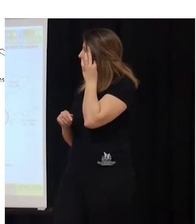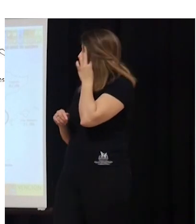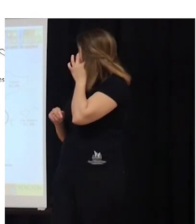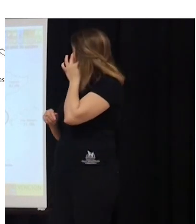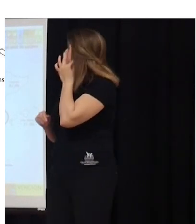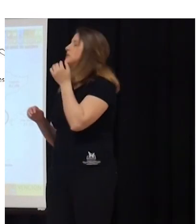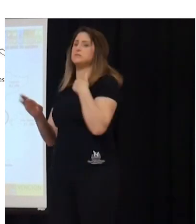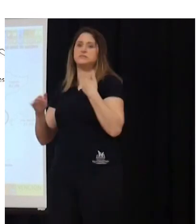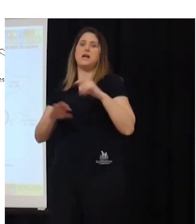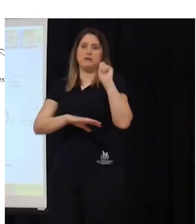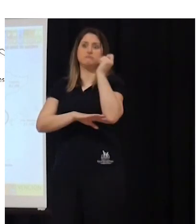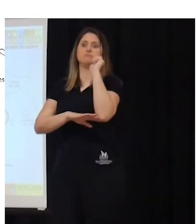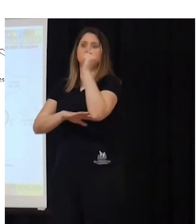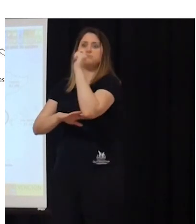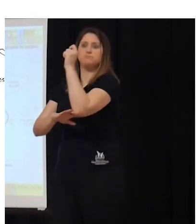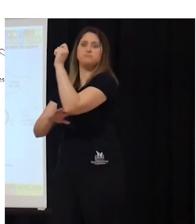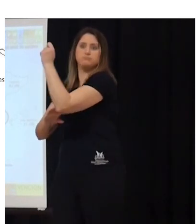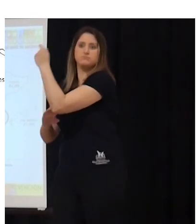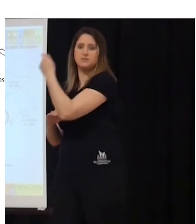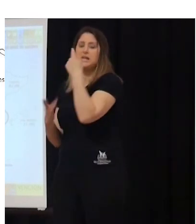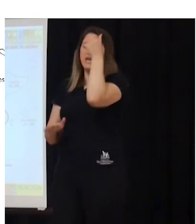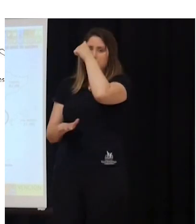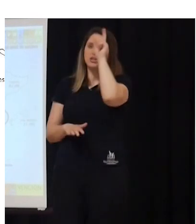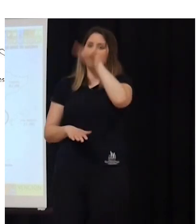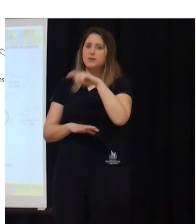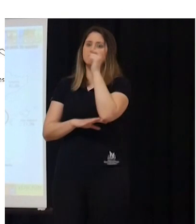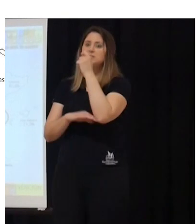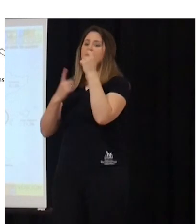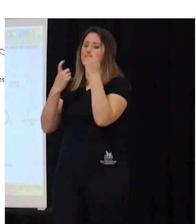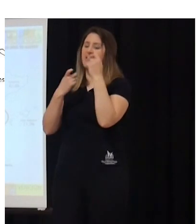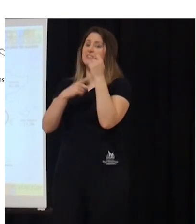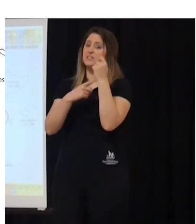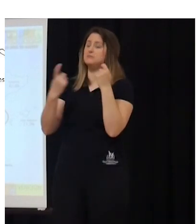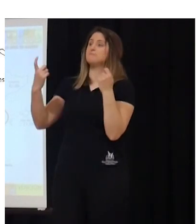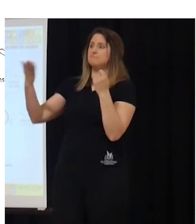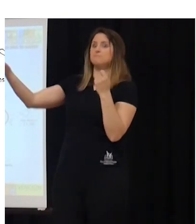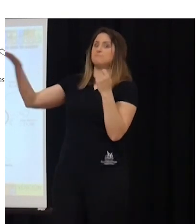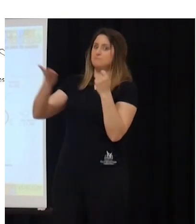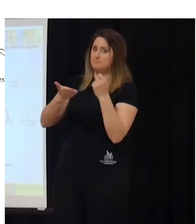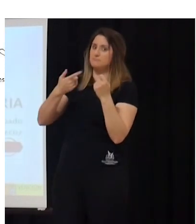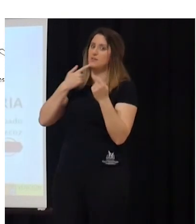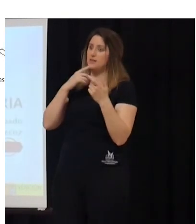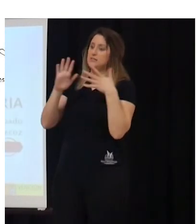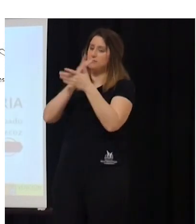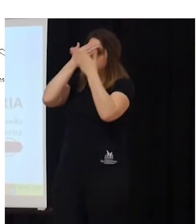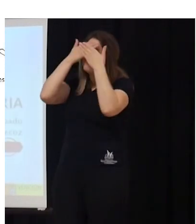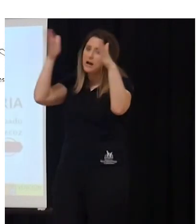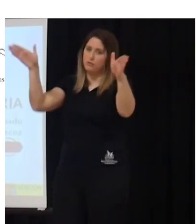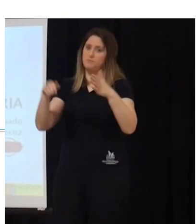estamos consiguiendo lo que queríamos. En niños tendríamos que poner al señor que andaba desalumbrando.